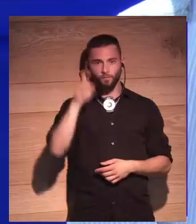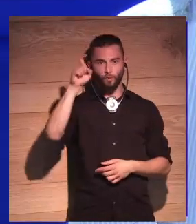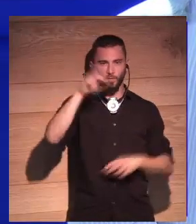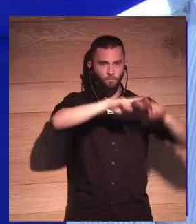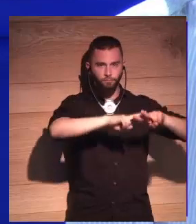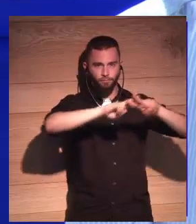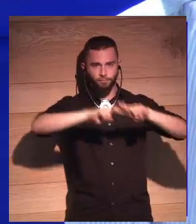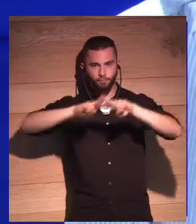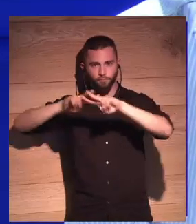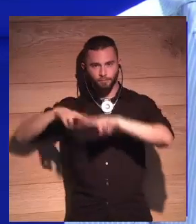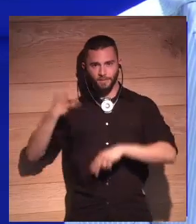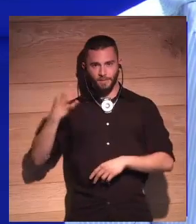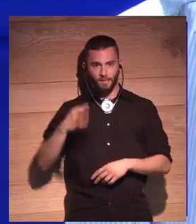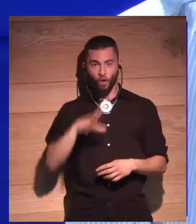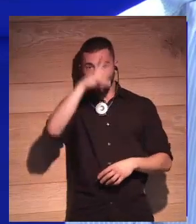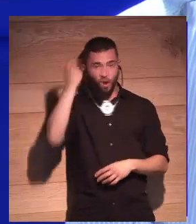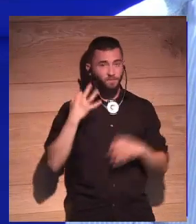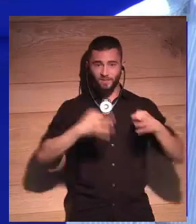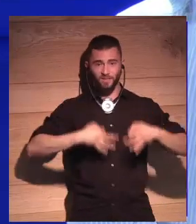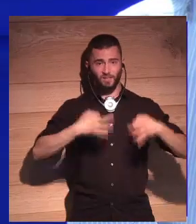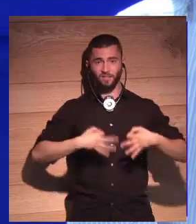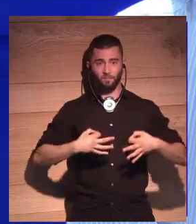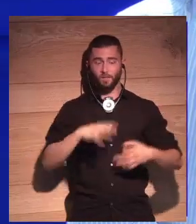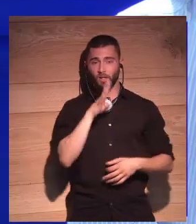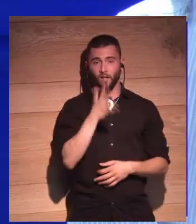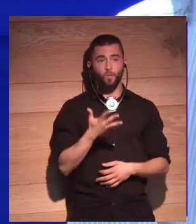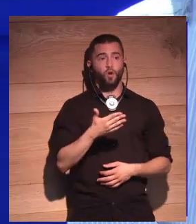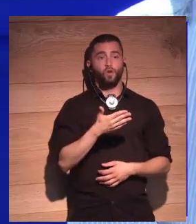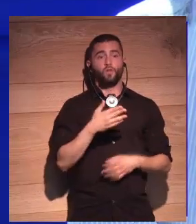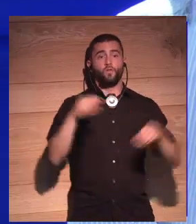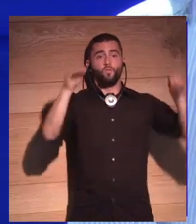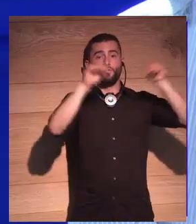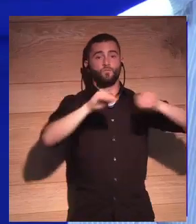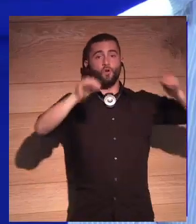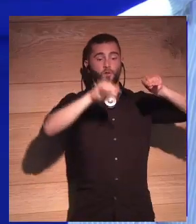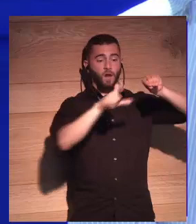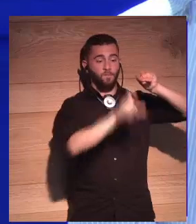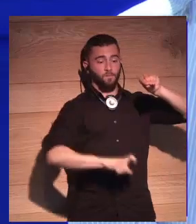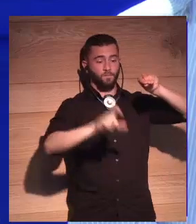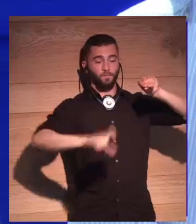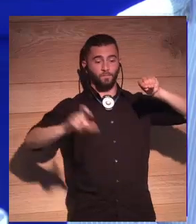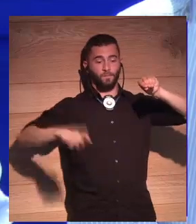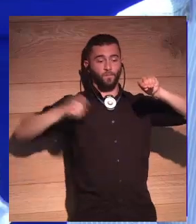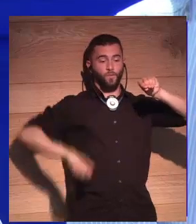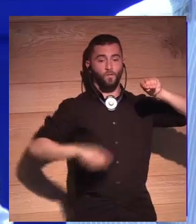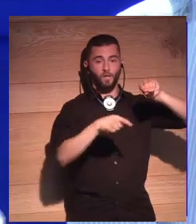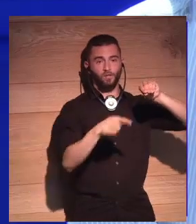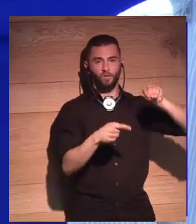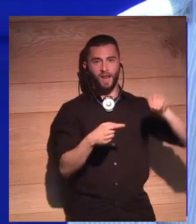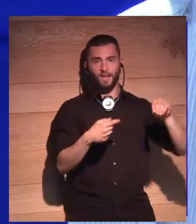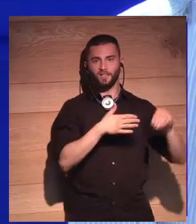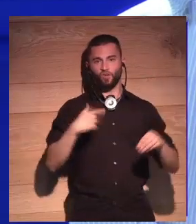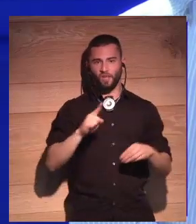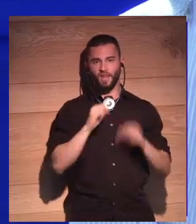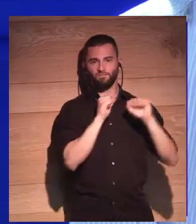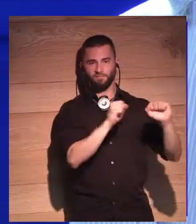soft skills, que se olvidan siempre, porque queremos formar a gente o profesionales que son reacios, que no conocen